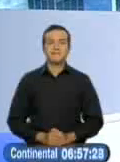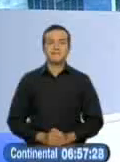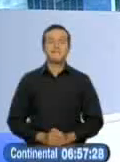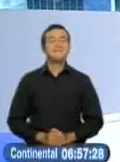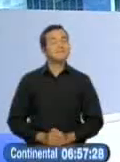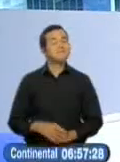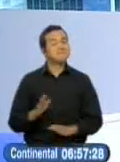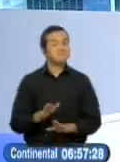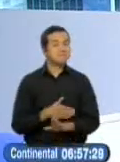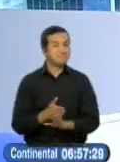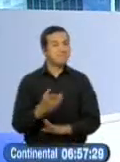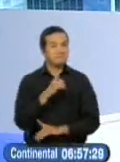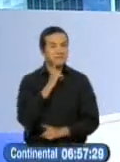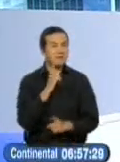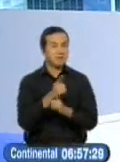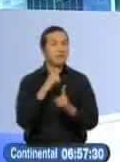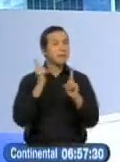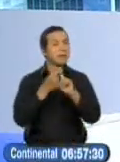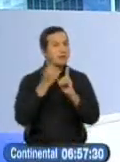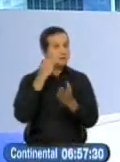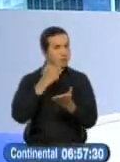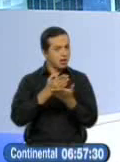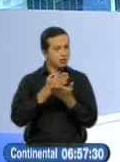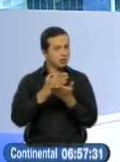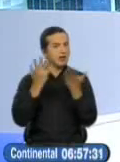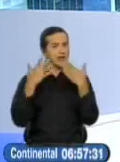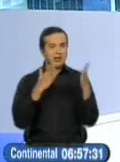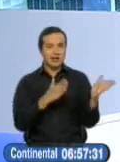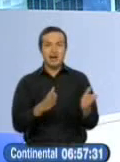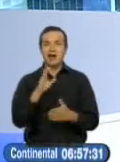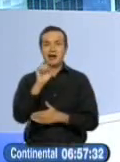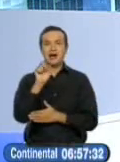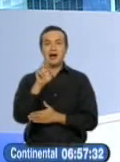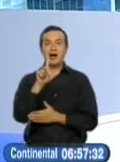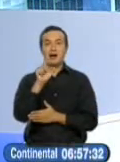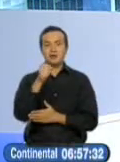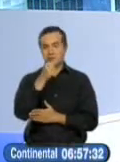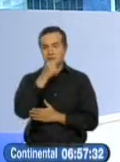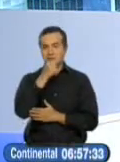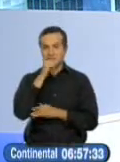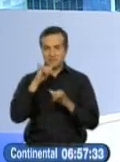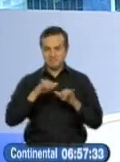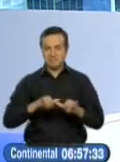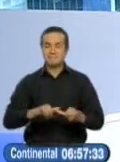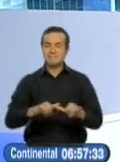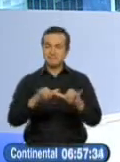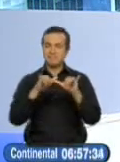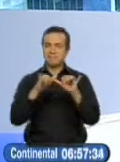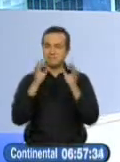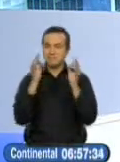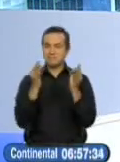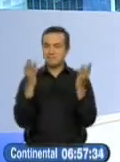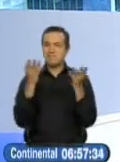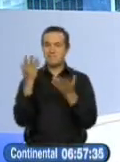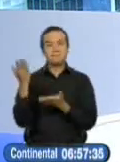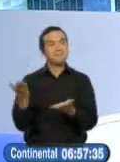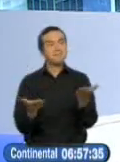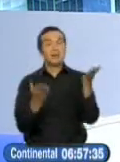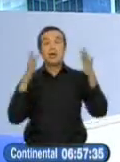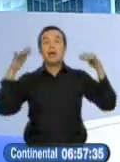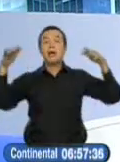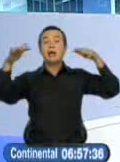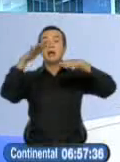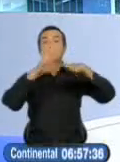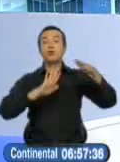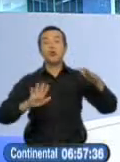Y la música nos indica que tenemos que hacer nuestra primera pausa, pero ya está listo Carlos Rabascal y sus invitados para construir pensamiento crítico. Le dejamos con las condiciones del